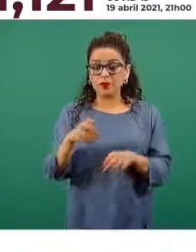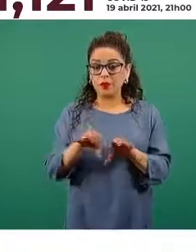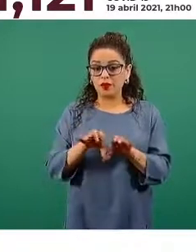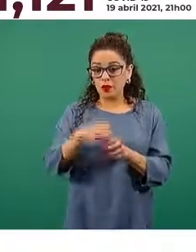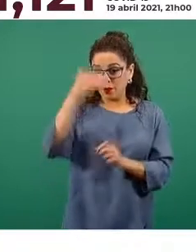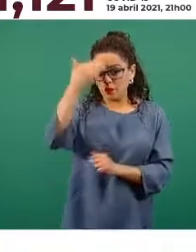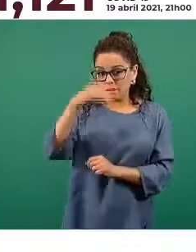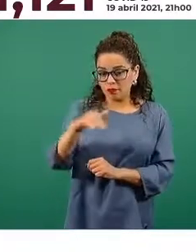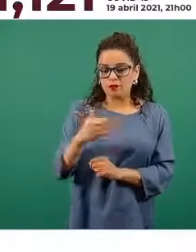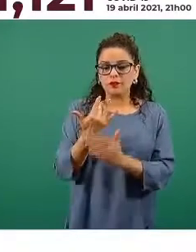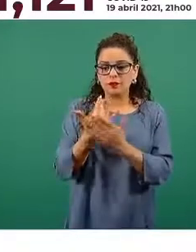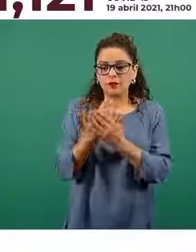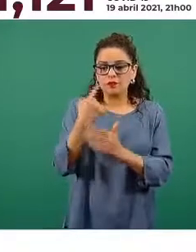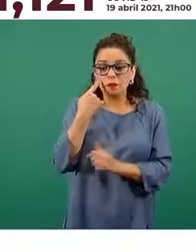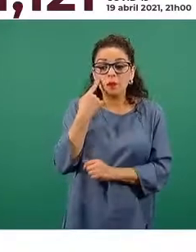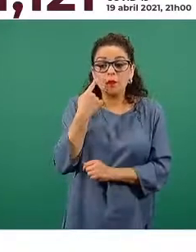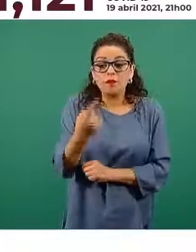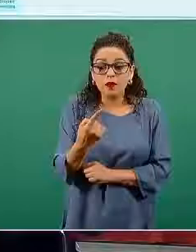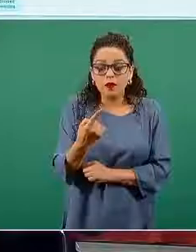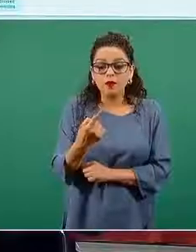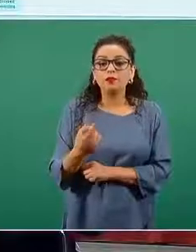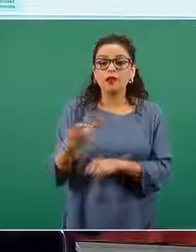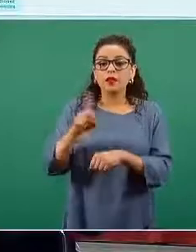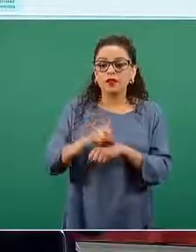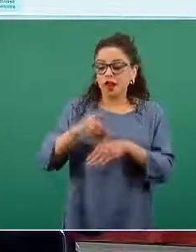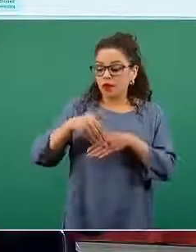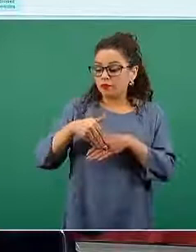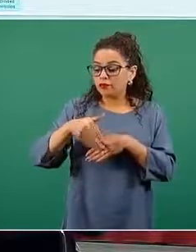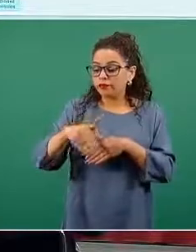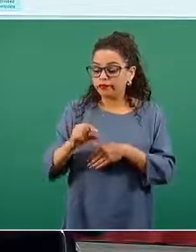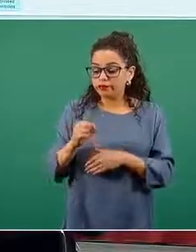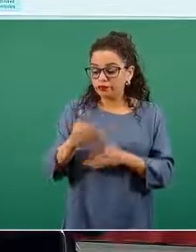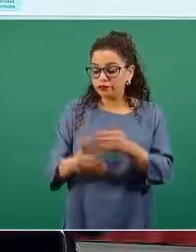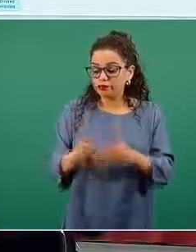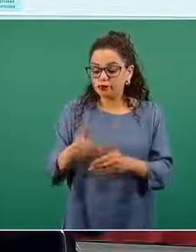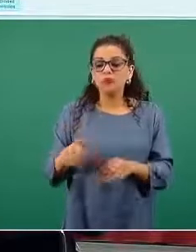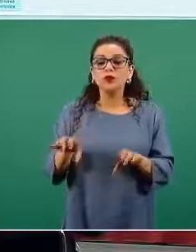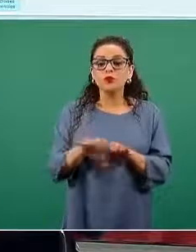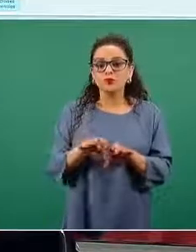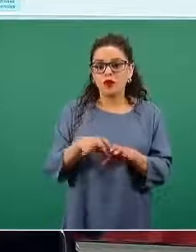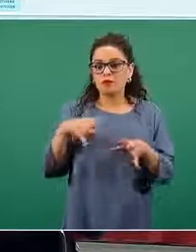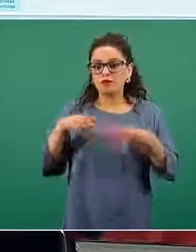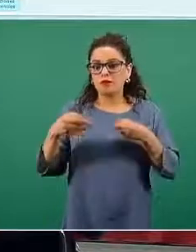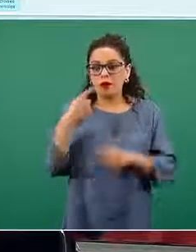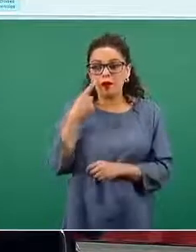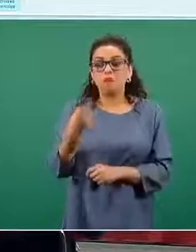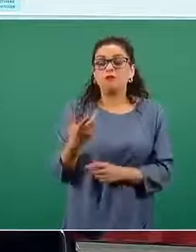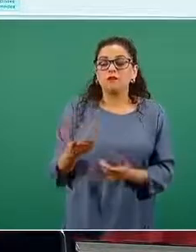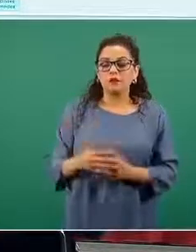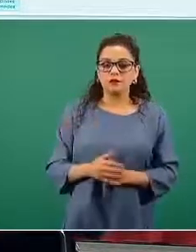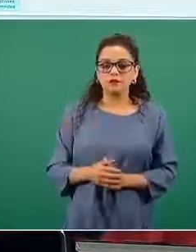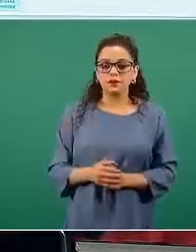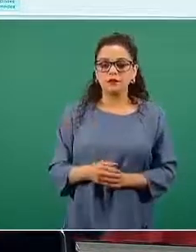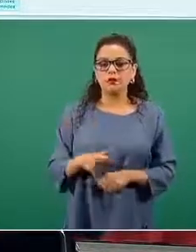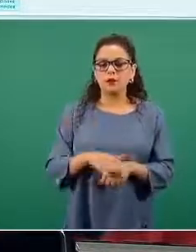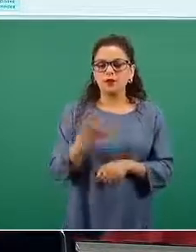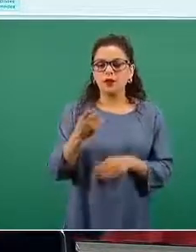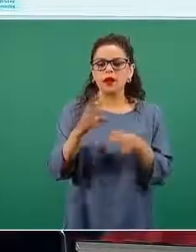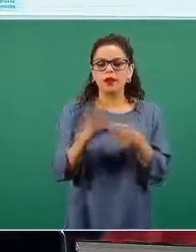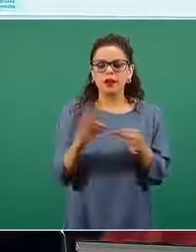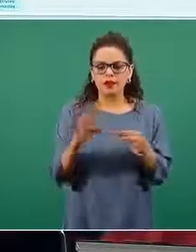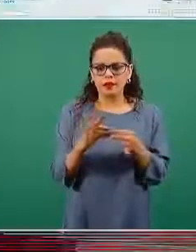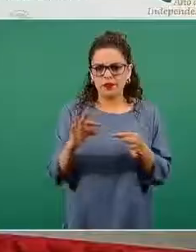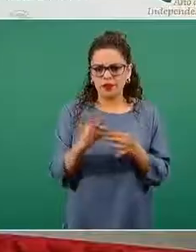vayamos viendo el comportamiento de siguientes días. ¿Por qué lo comentamos? Lo comentamos porque hemos tenido comportamientos que en